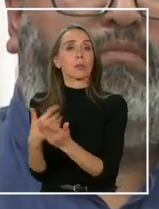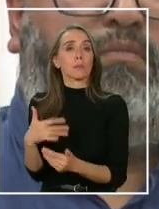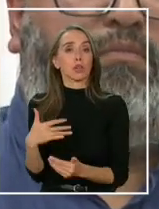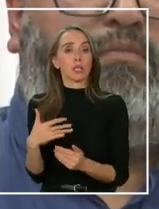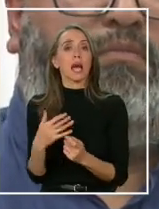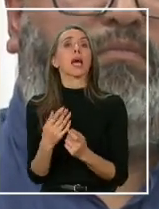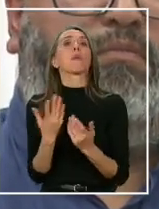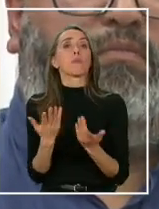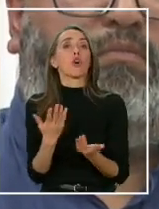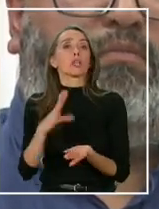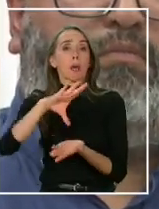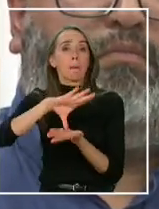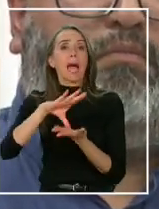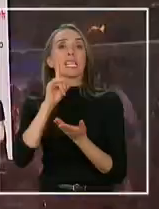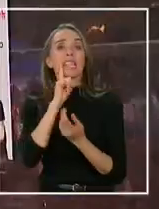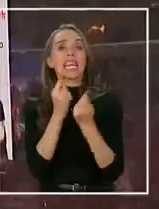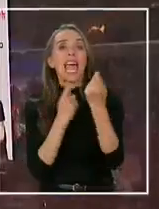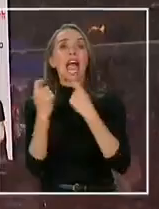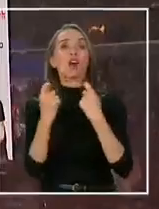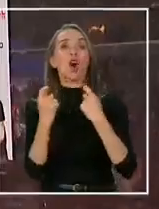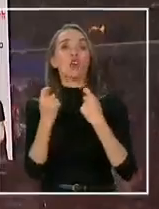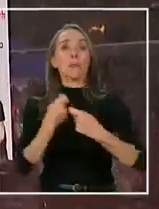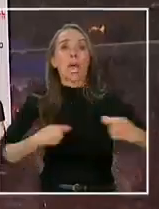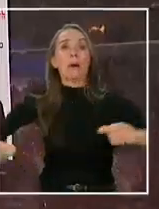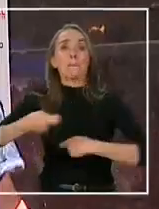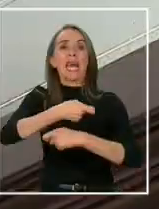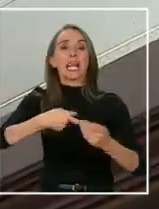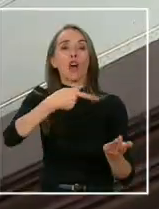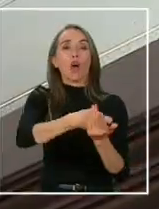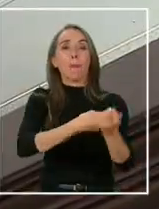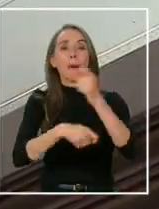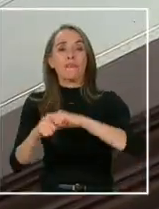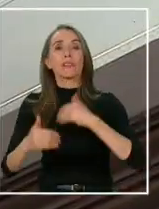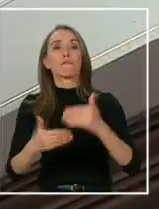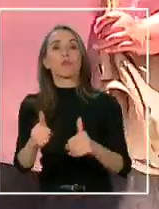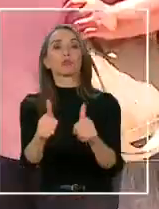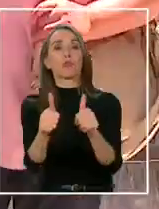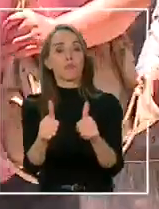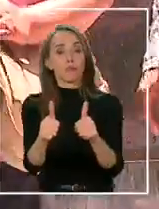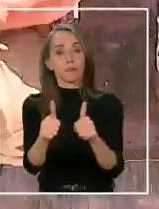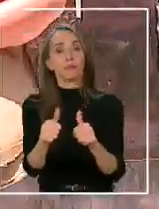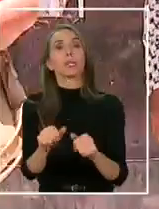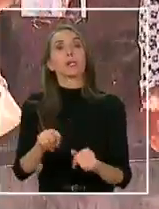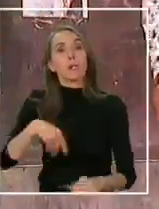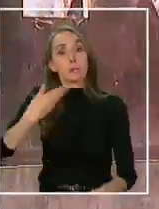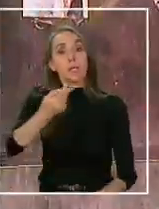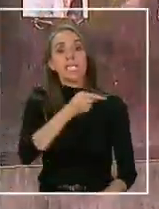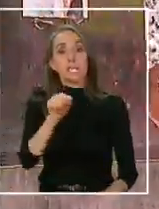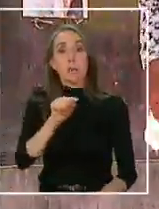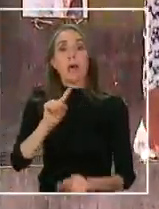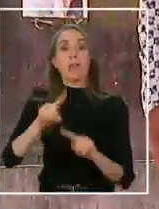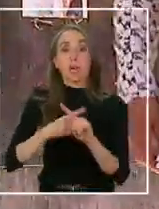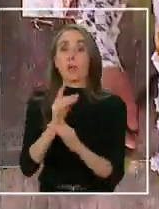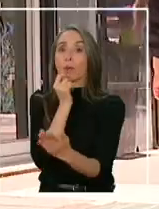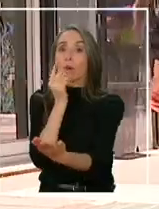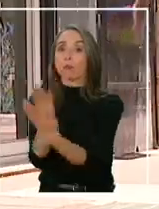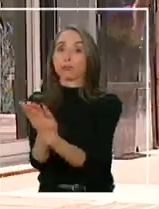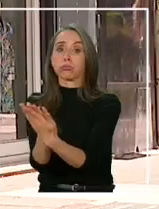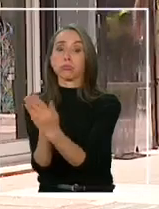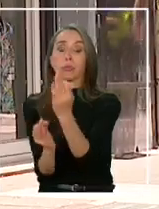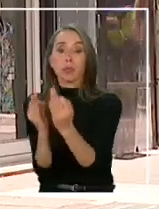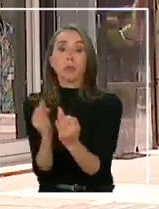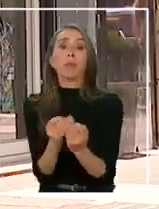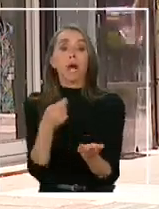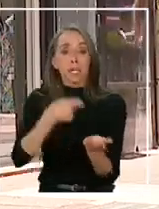una economía de mercado pueda funcionar bien. Nuevas acciones judiciales que podrían sumarse en las próximas semanas para compensar a los